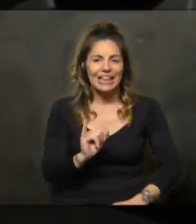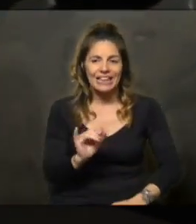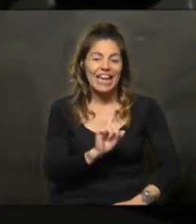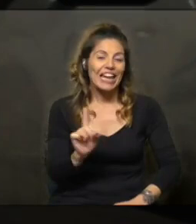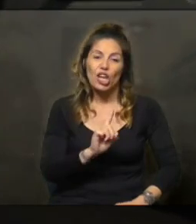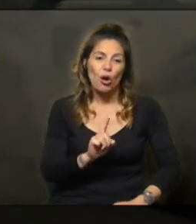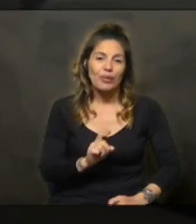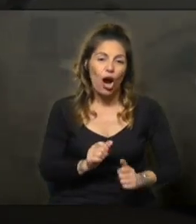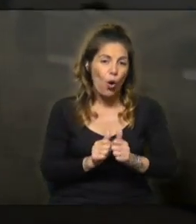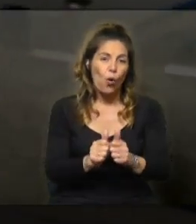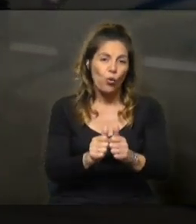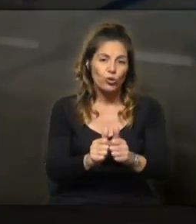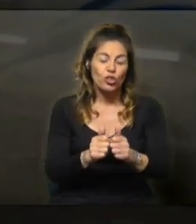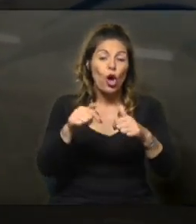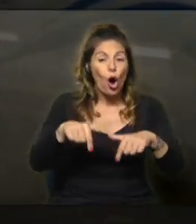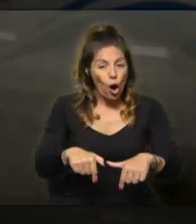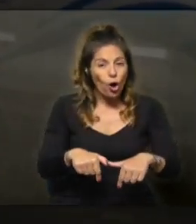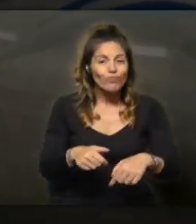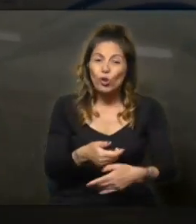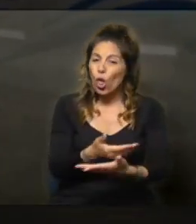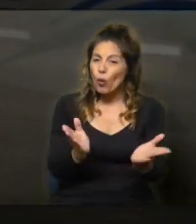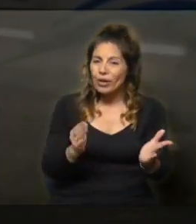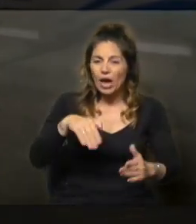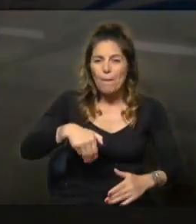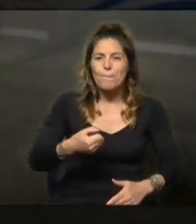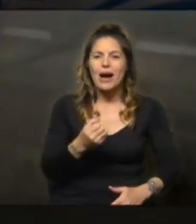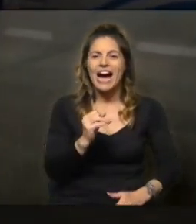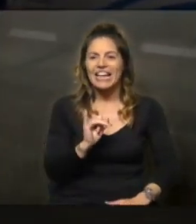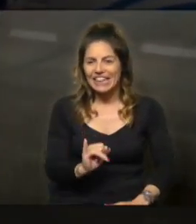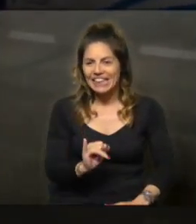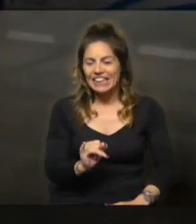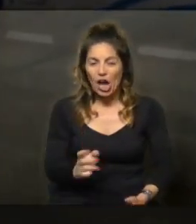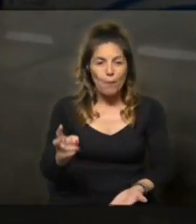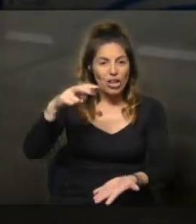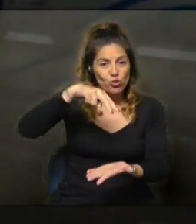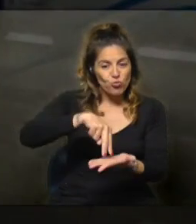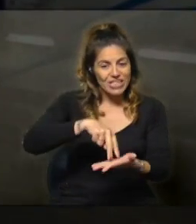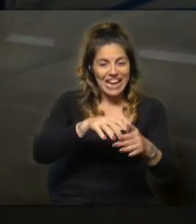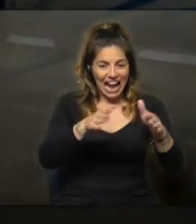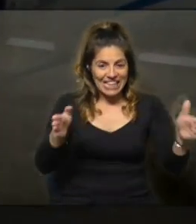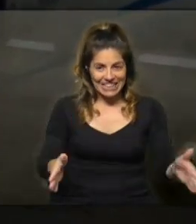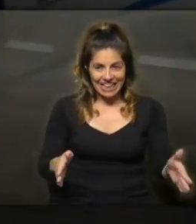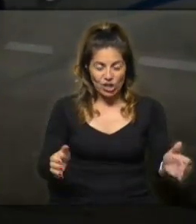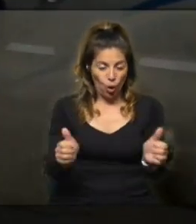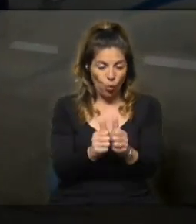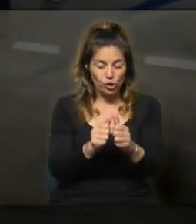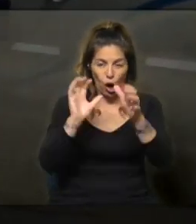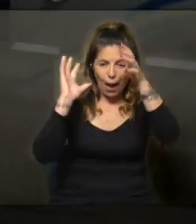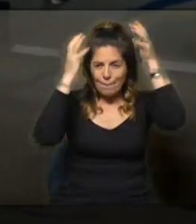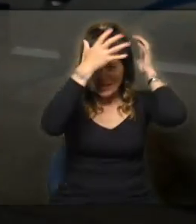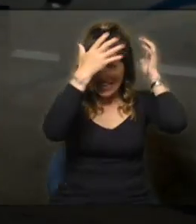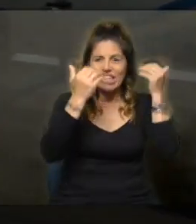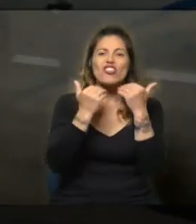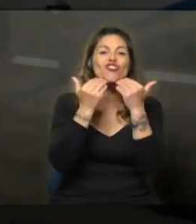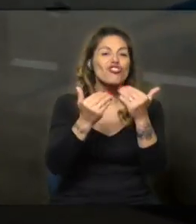aparecido juntos hoy todo indica que makeri va a subir al escenario con Javier Miley no sabemos bien A qué